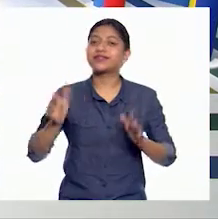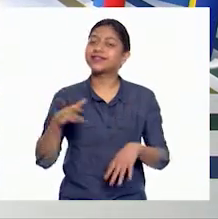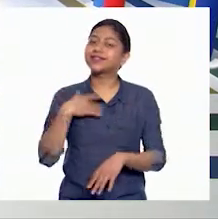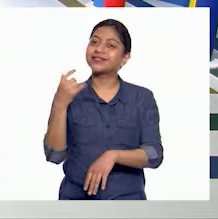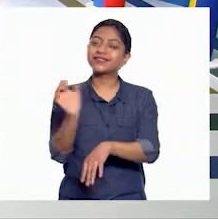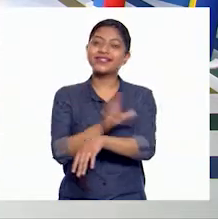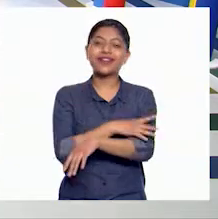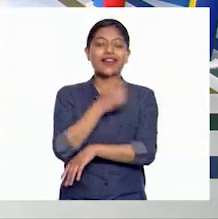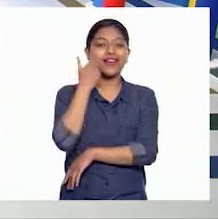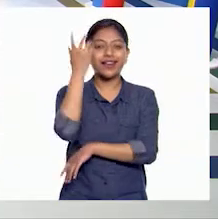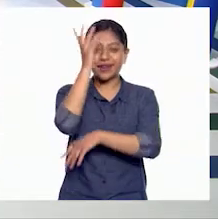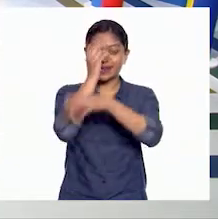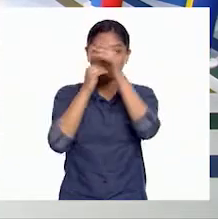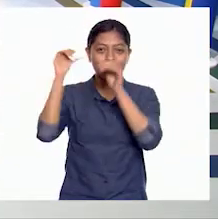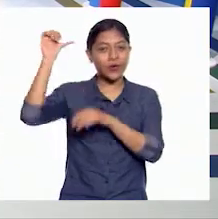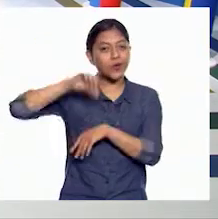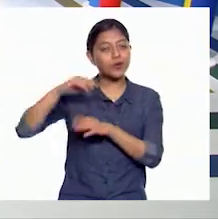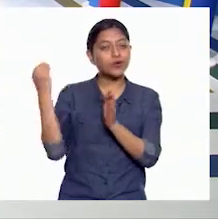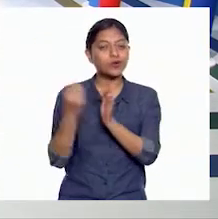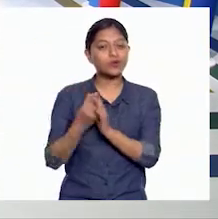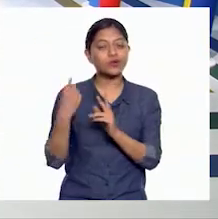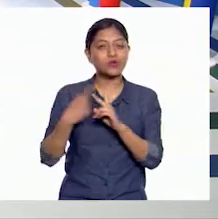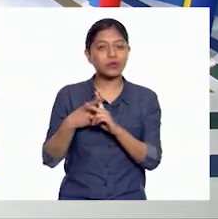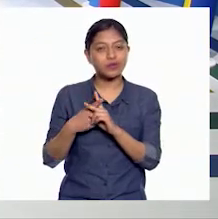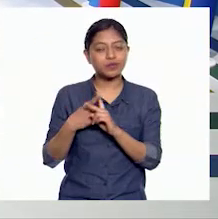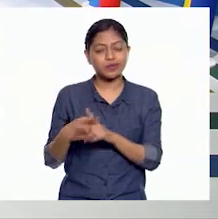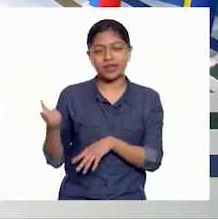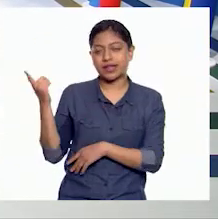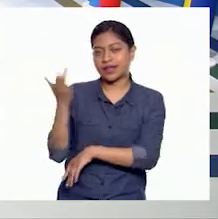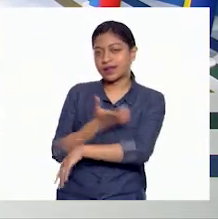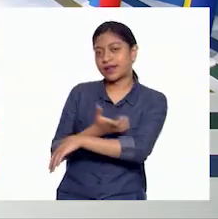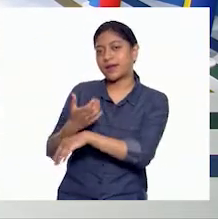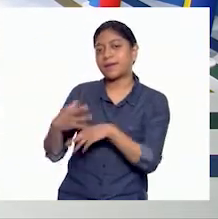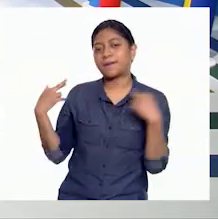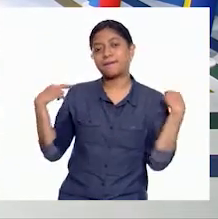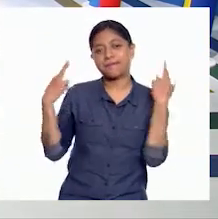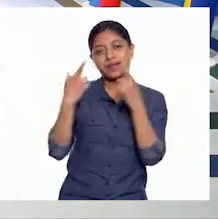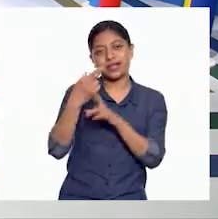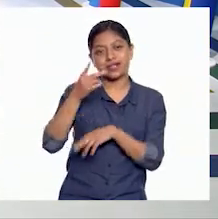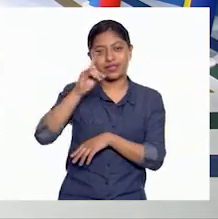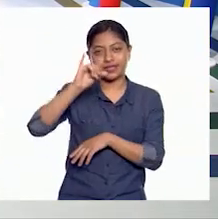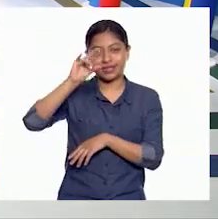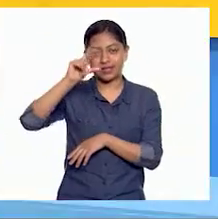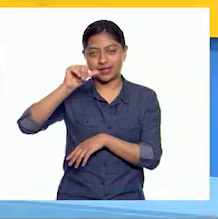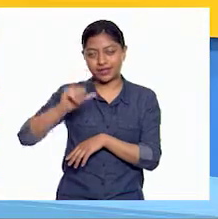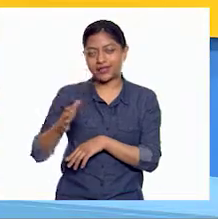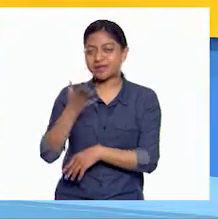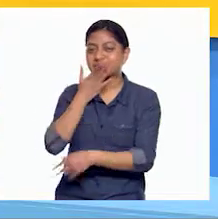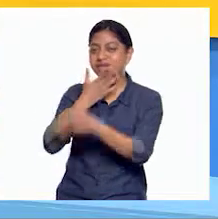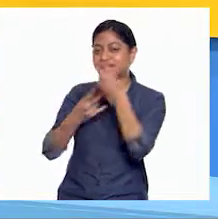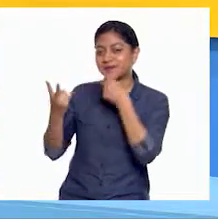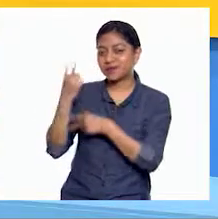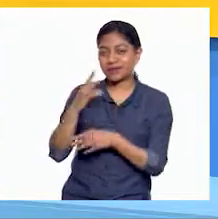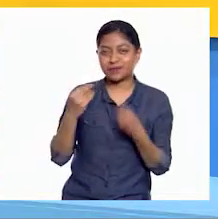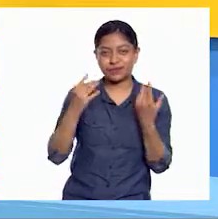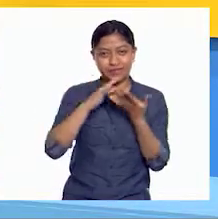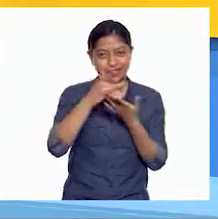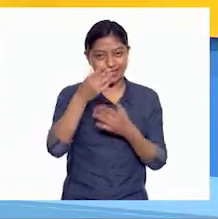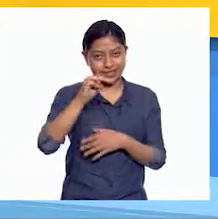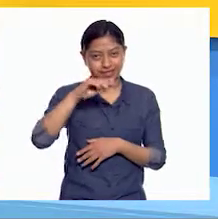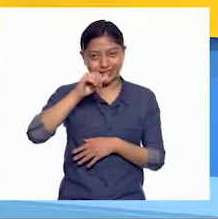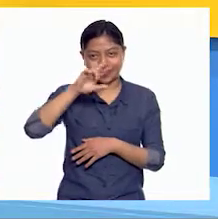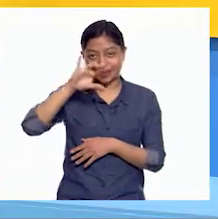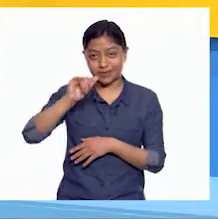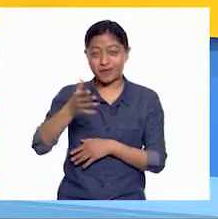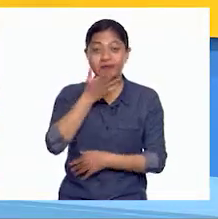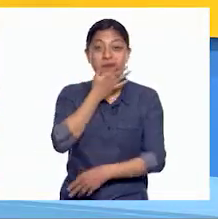iniciar con esta sesión de matemáticas en la compañía de la maestra Diana Florisa Cortés. Bienvenida, maestra. Muchas gracias, María. Bienvenidos